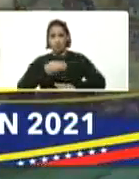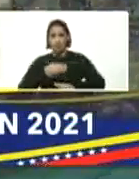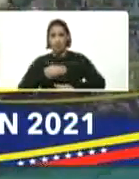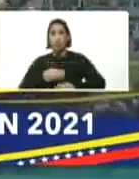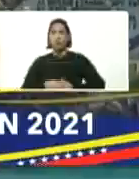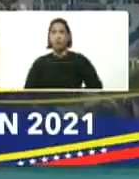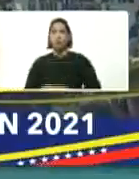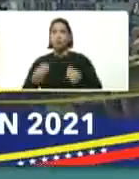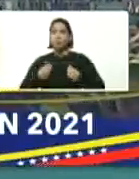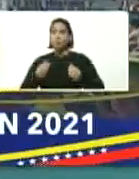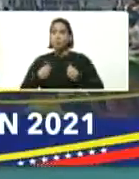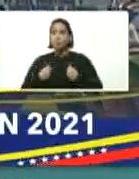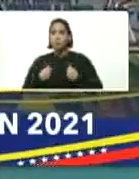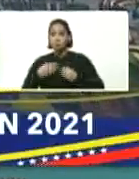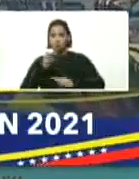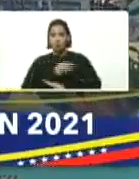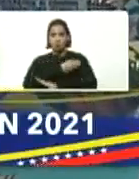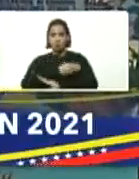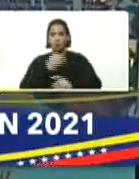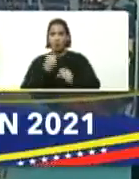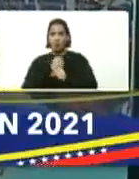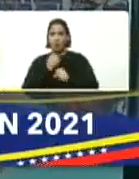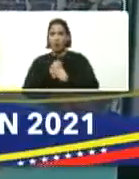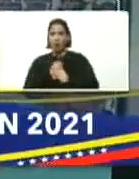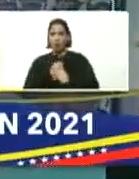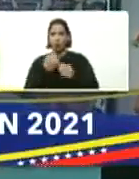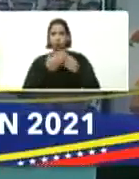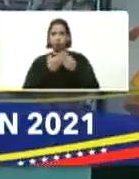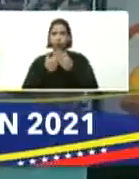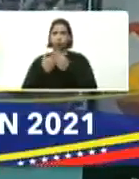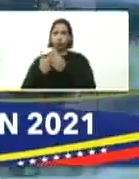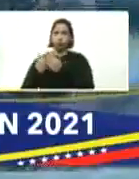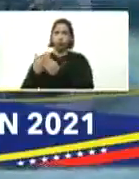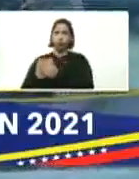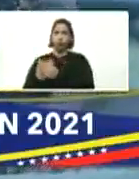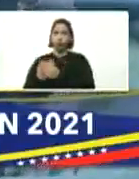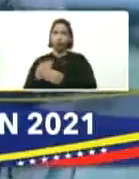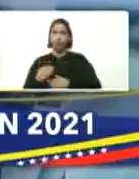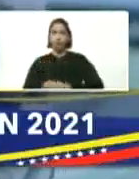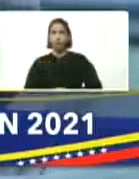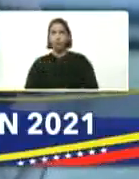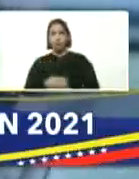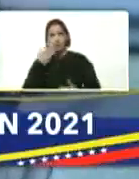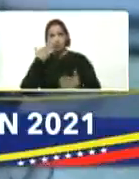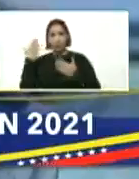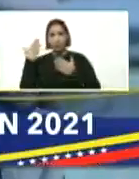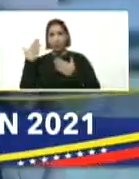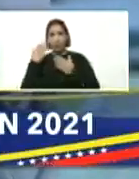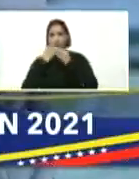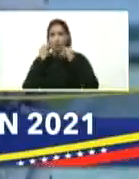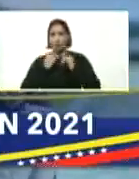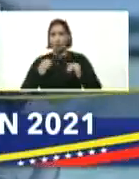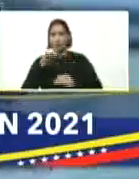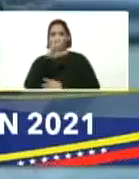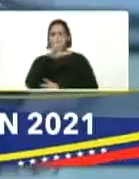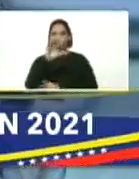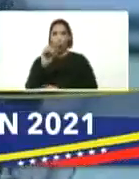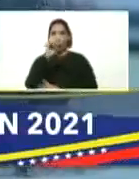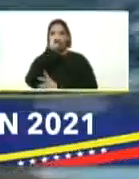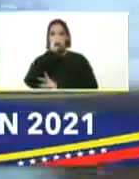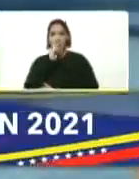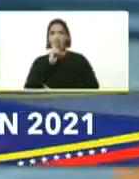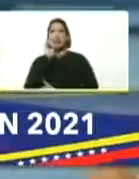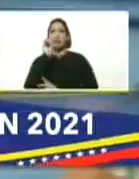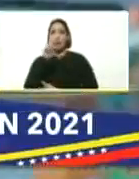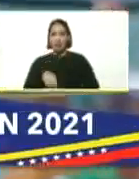viva. Aquí está un trabajo, recopilación del trabajo de Serenata Guayanesa. Felicitaciones en sus 50 años. Me